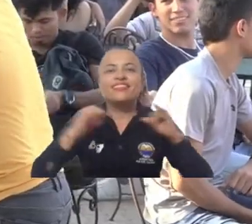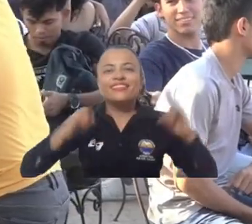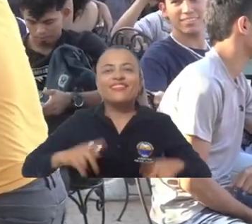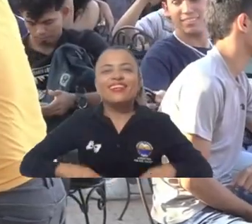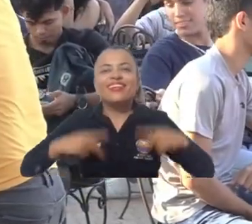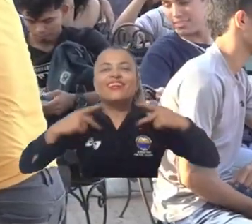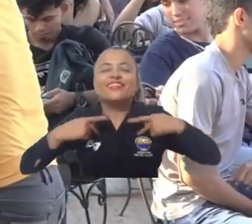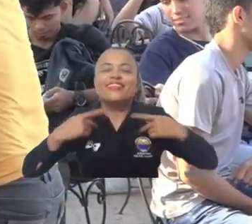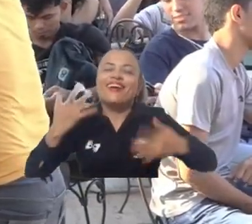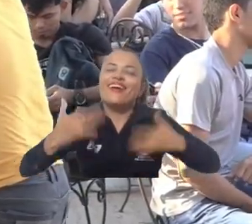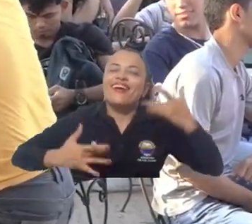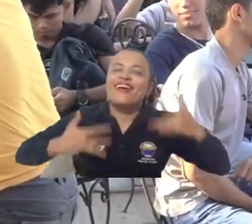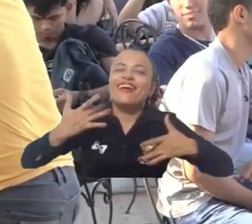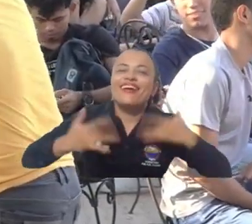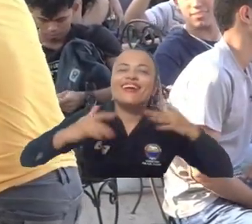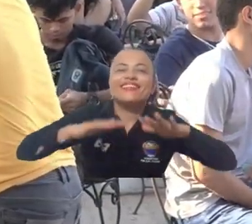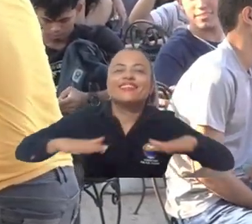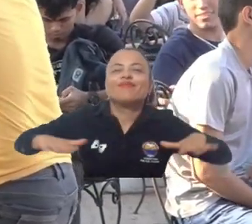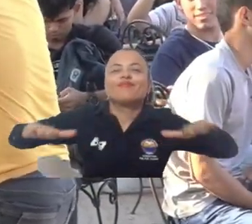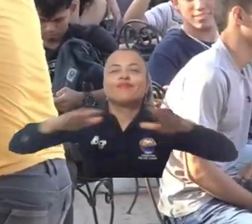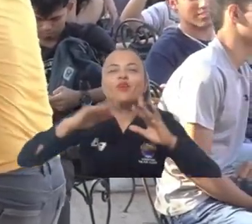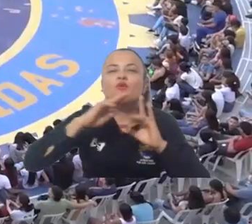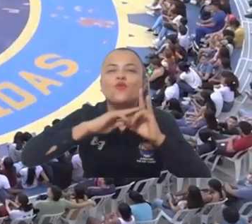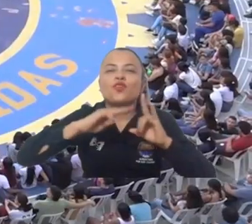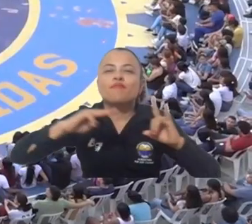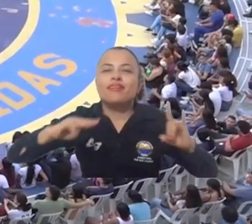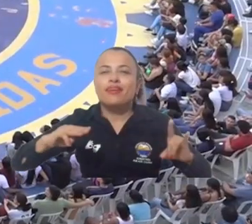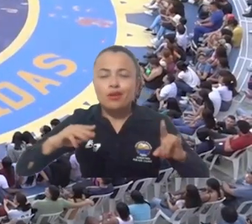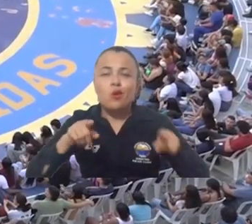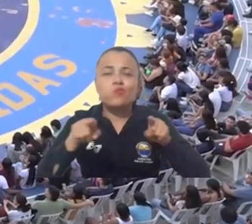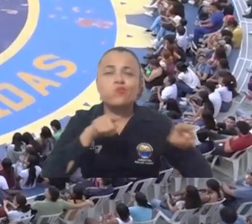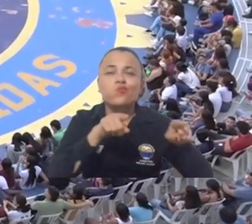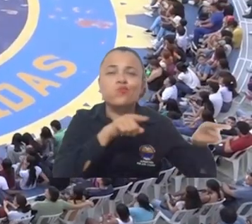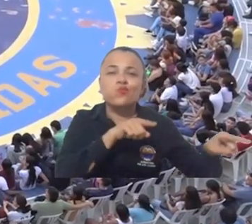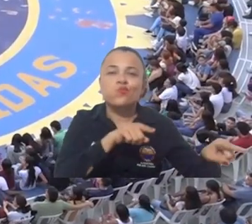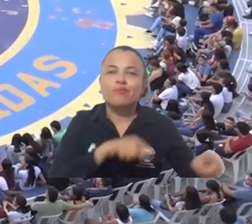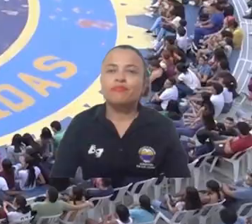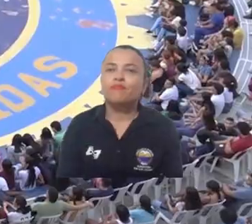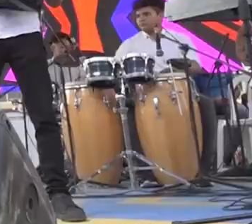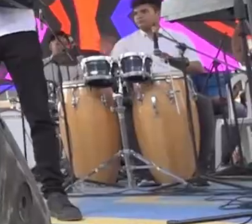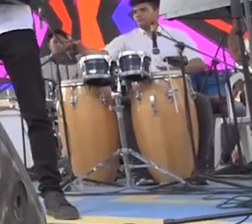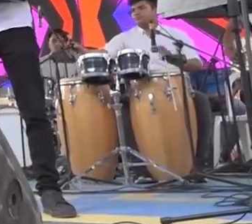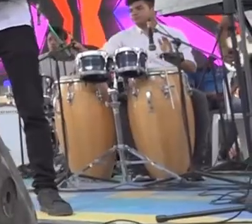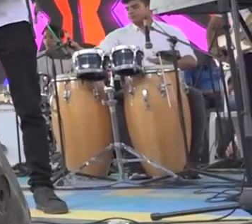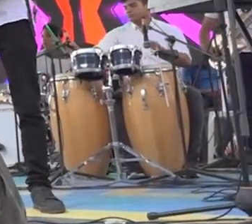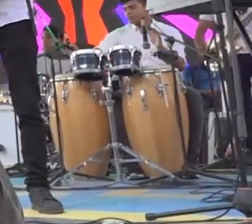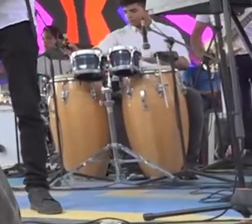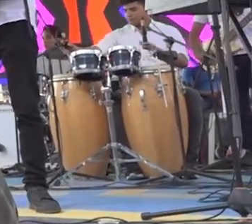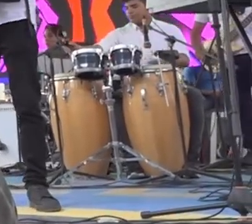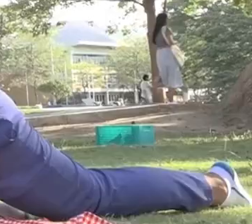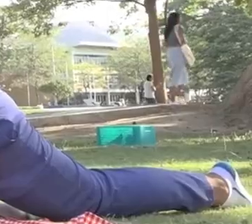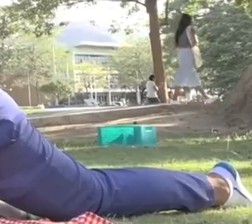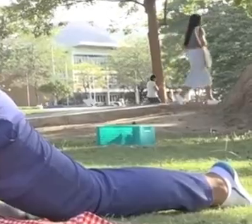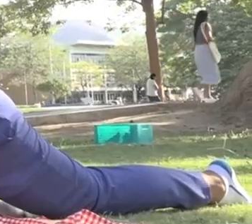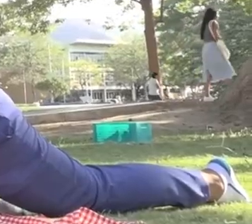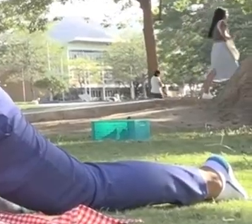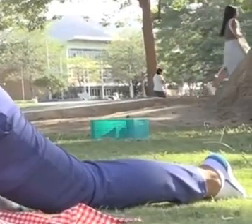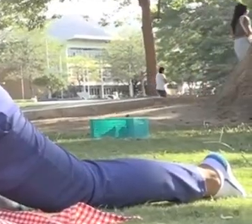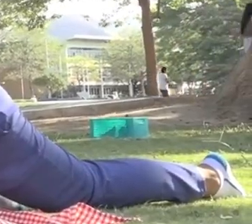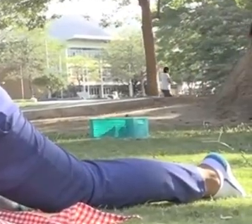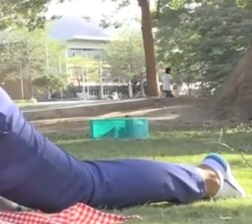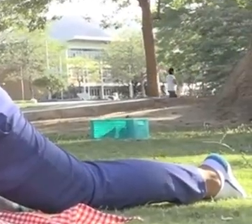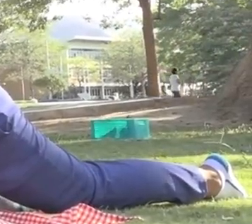el hermano yo te estoy respondiendo tú dices que estás aguantando porque el festival de la vida se disfrutó en cada Rincón del Campus un